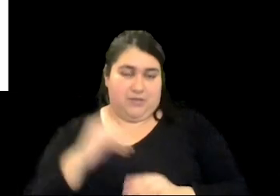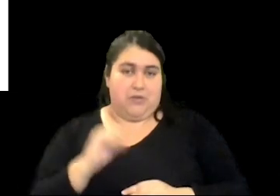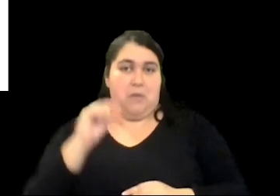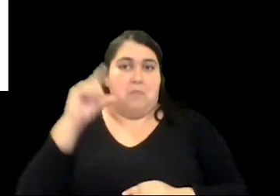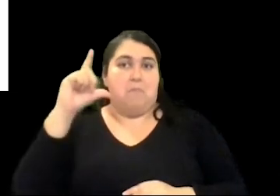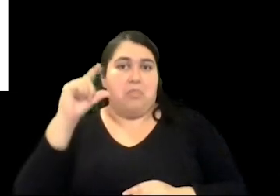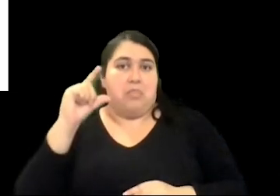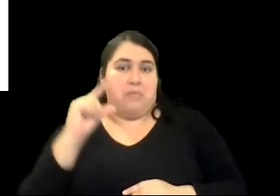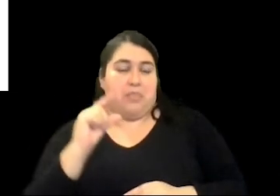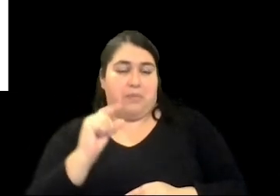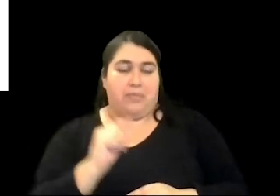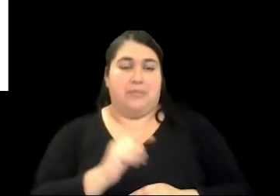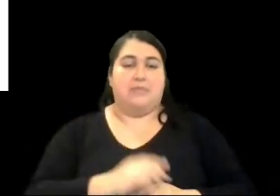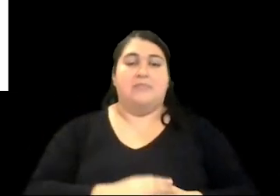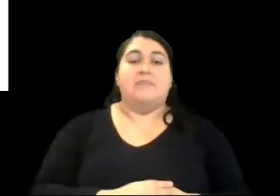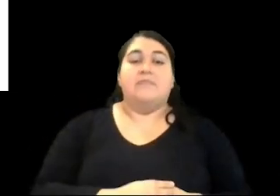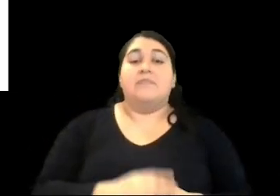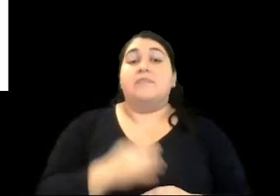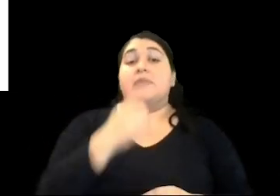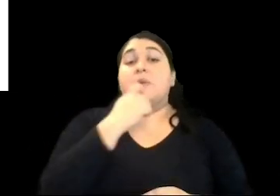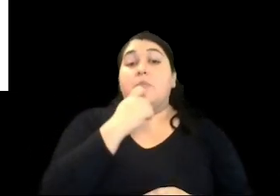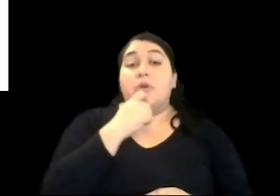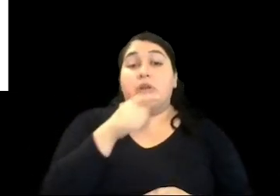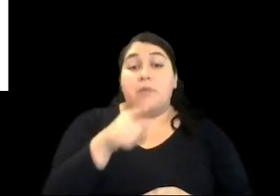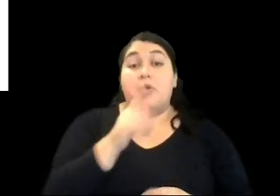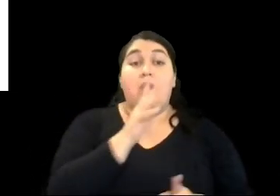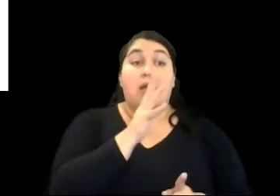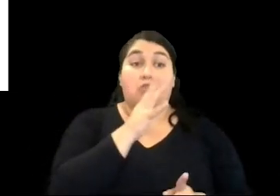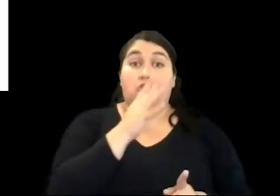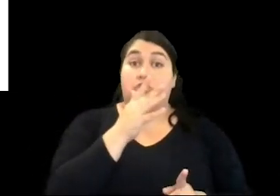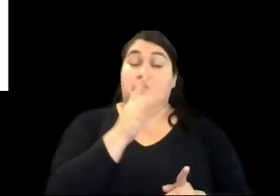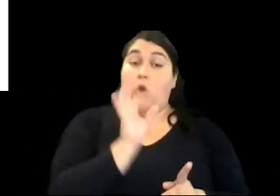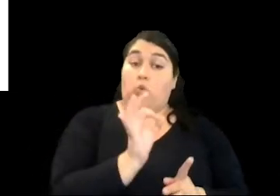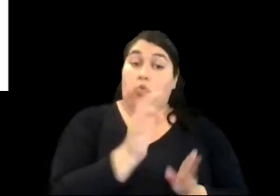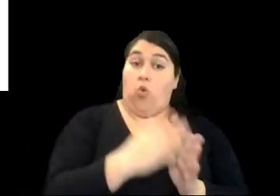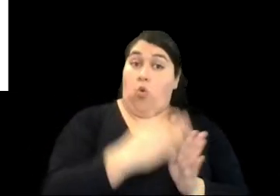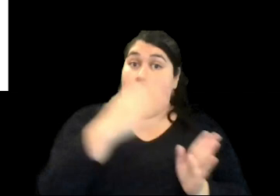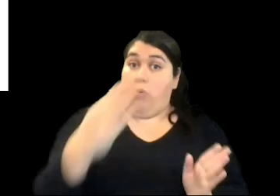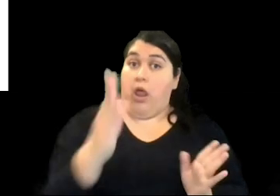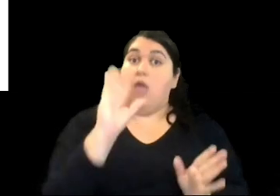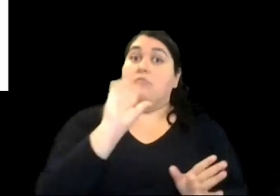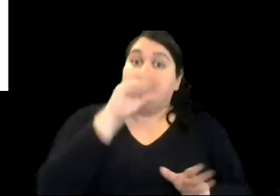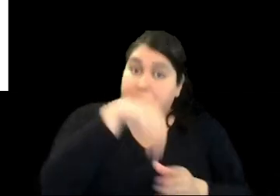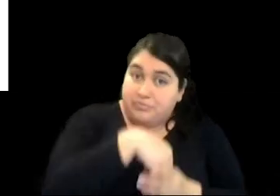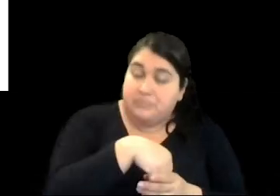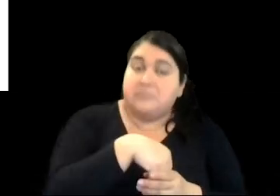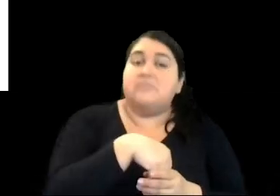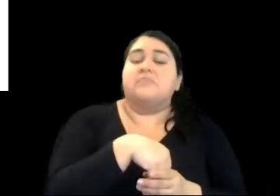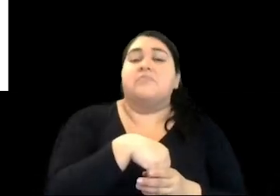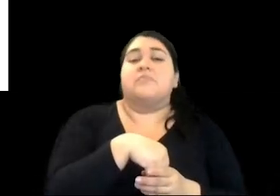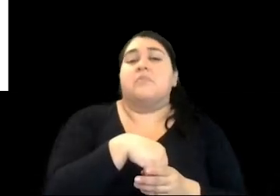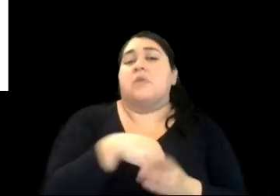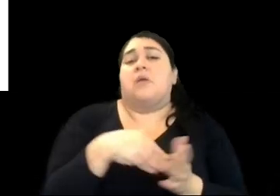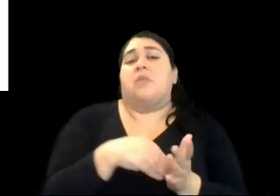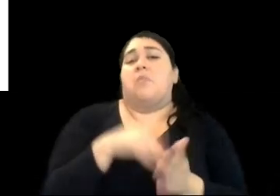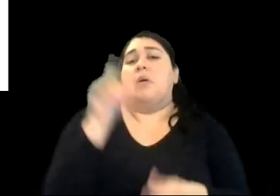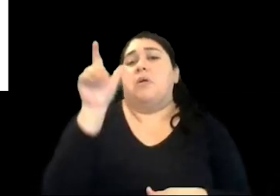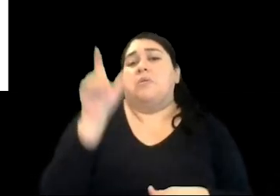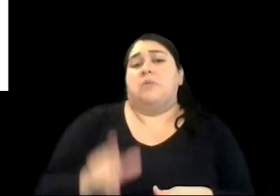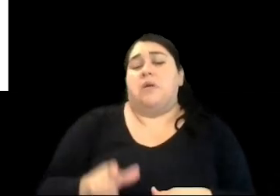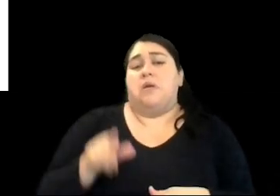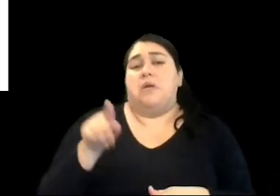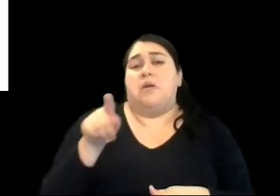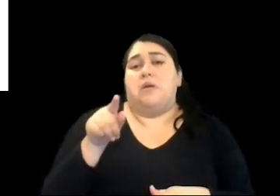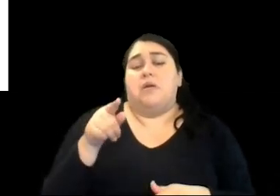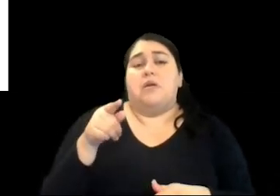Si bien estas posibilidades terminan el 14 de octubre, no es excluyente la alternativa del contribuyente de que presente un plan que